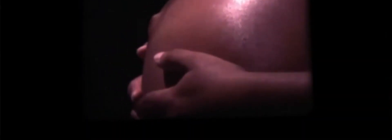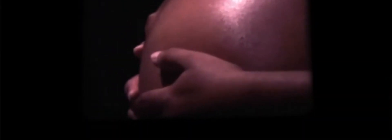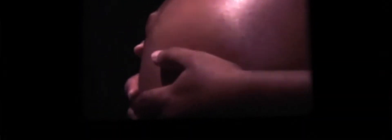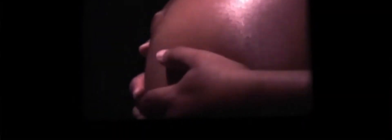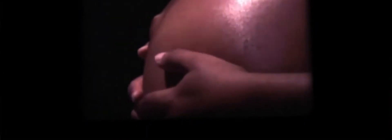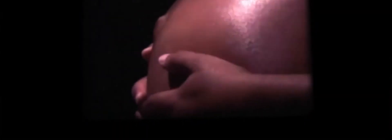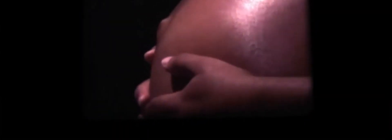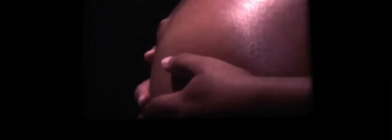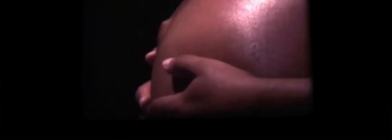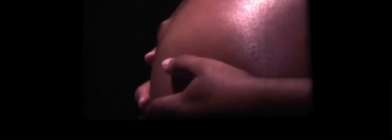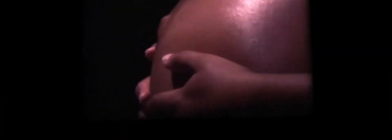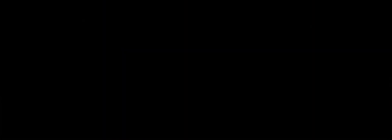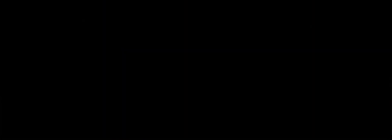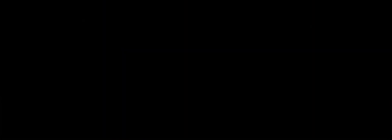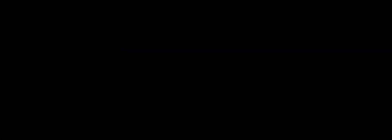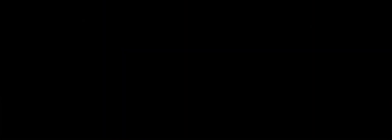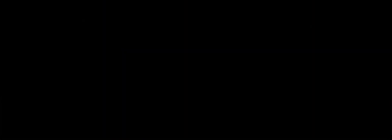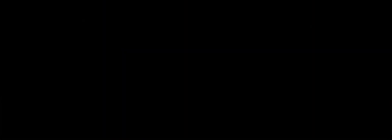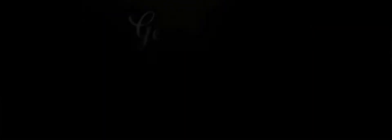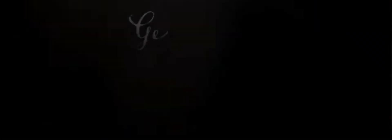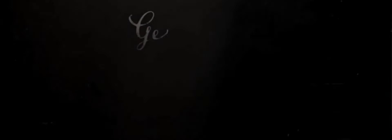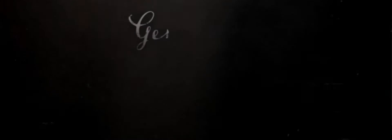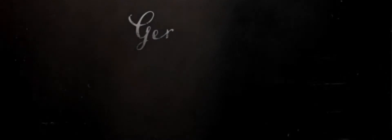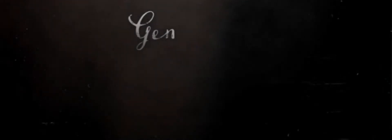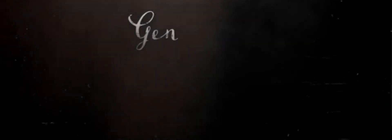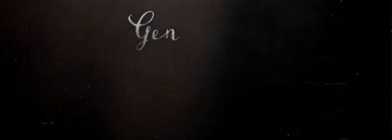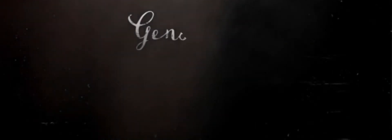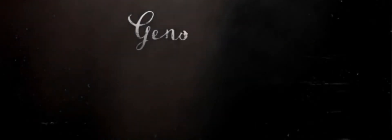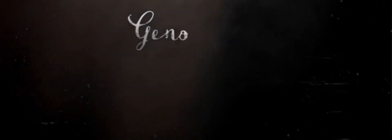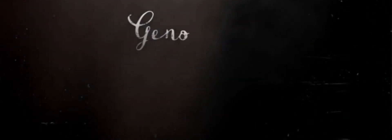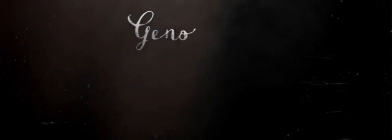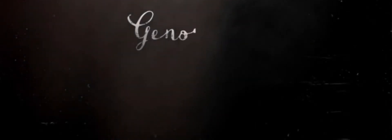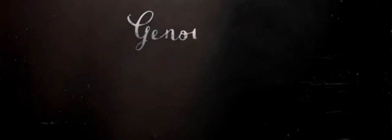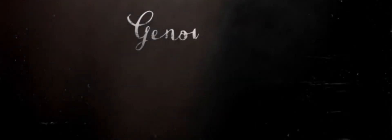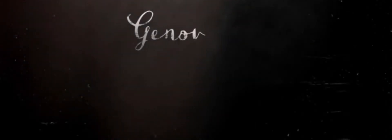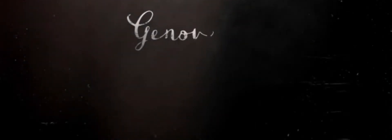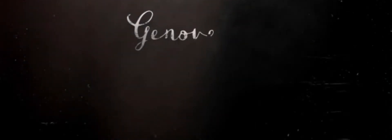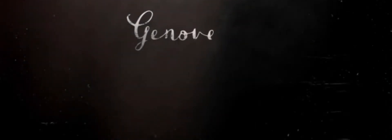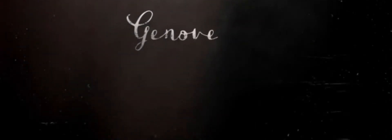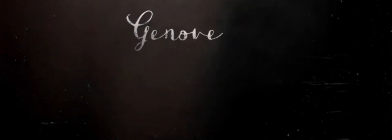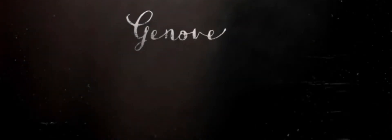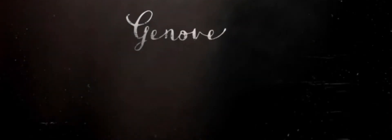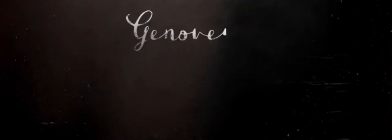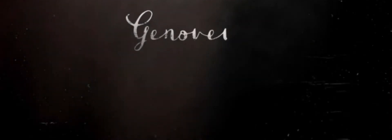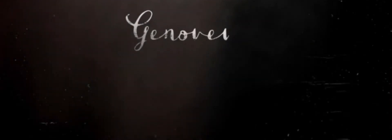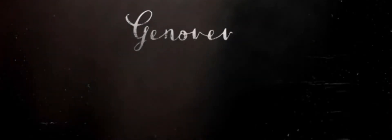después pensé si la búsqueda de mi recuerdo era suficiente para construir una imagen